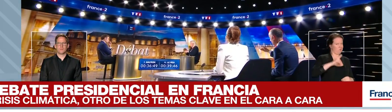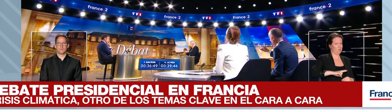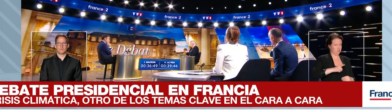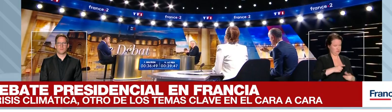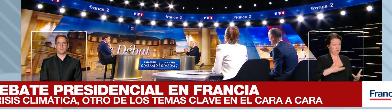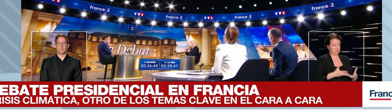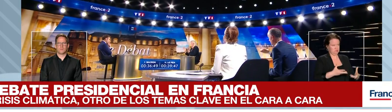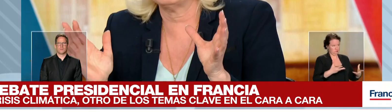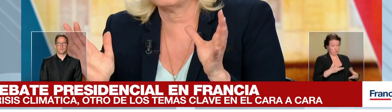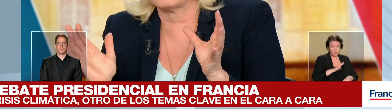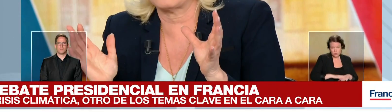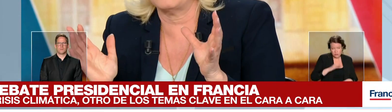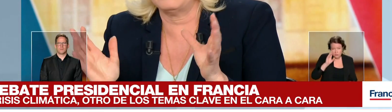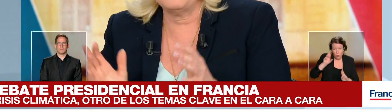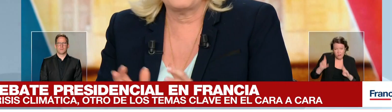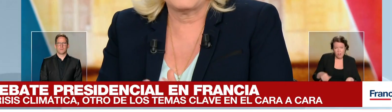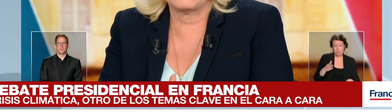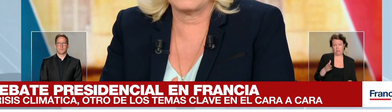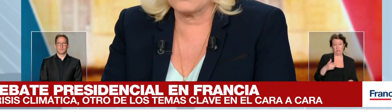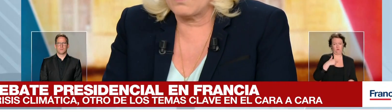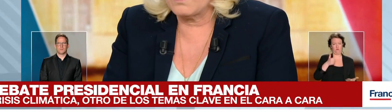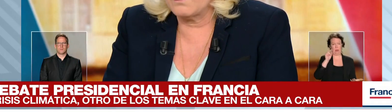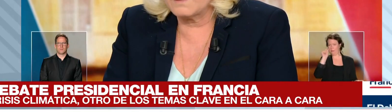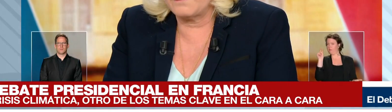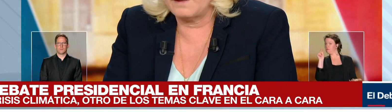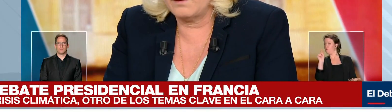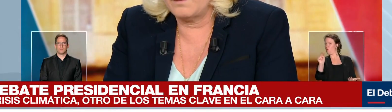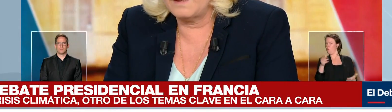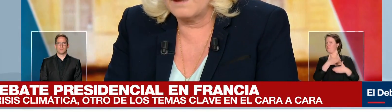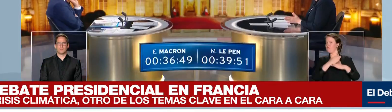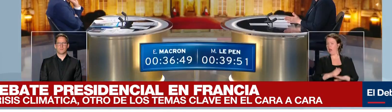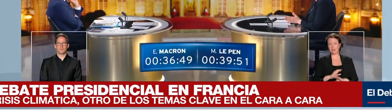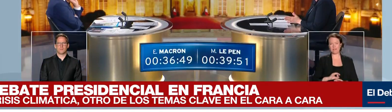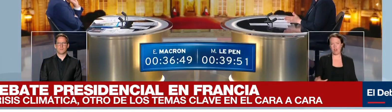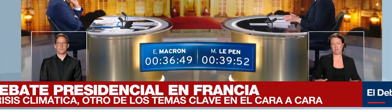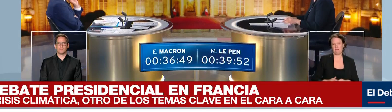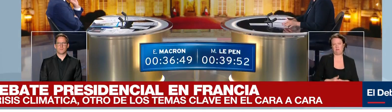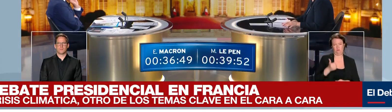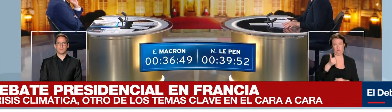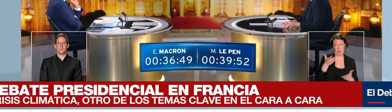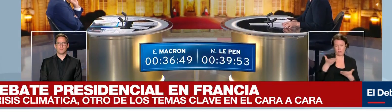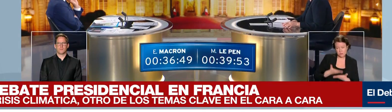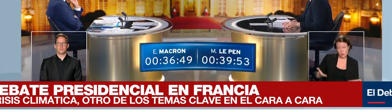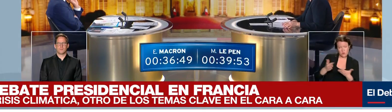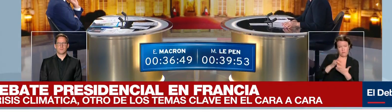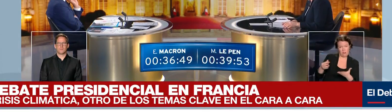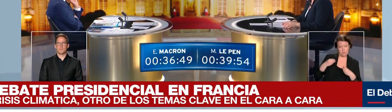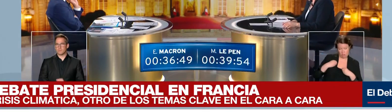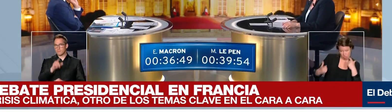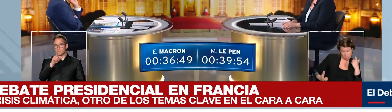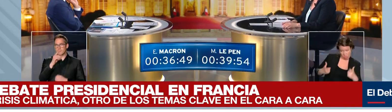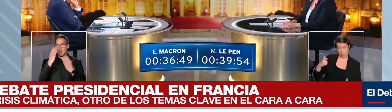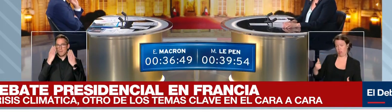de gas o de carbón. En fin, usted no tenía una visión clara en este campo y pienso que usted puso a Francia en